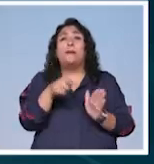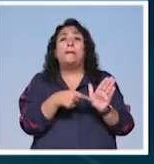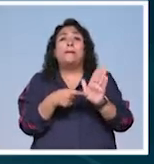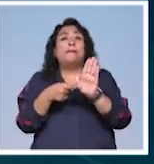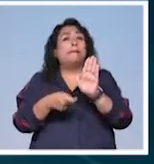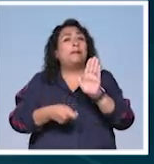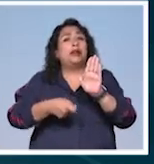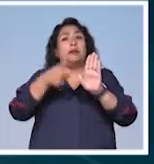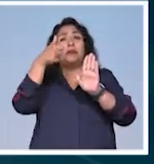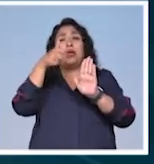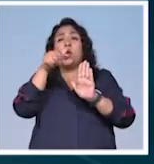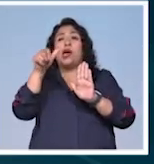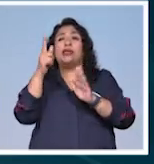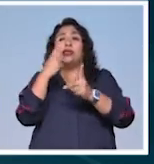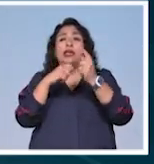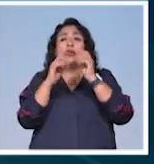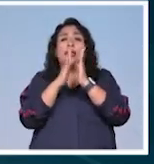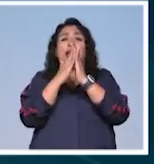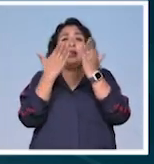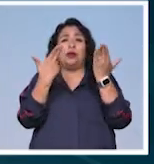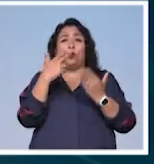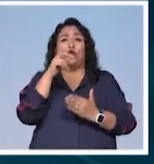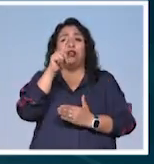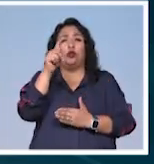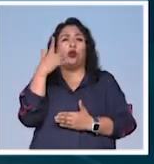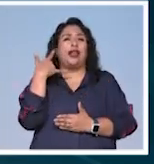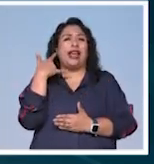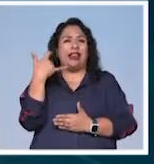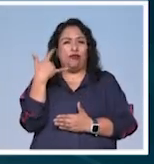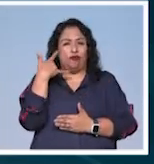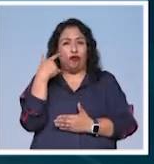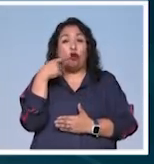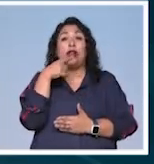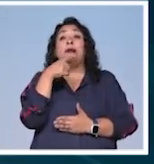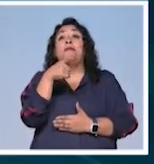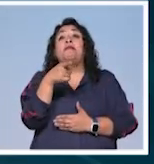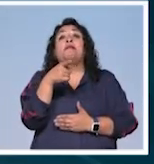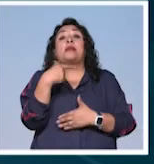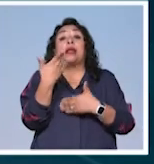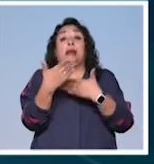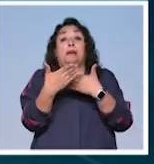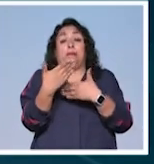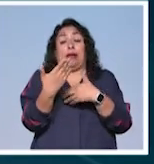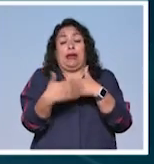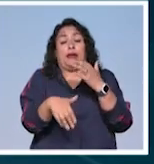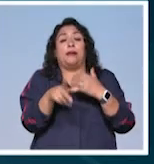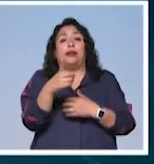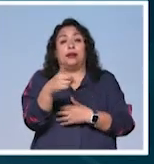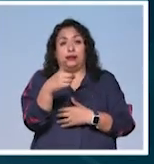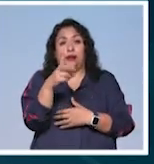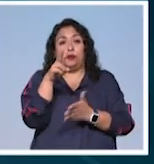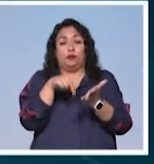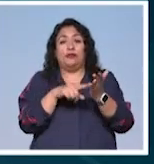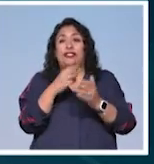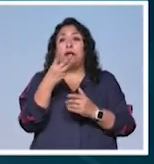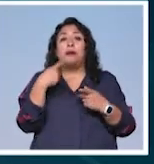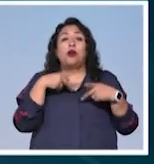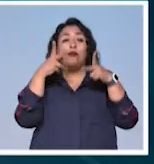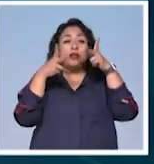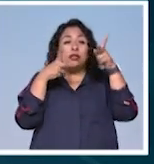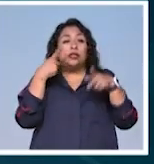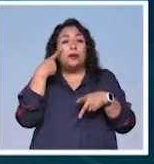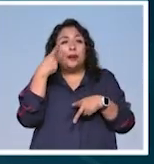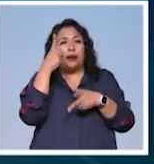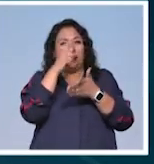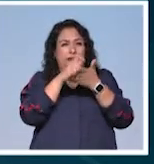por primera vez en la librería Huntington, en California, en donde, hasta diciembre de este año, los visitantes podrán apreciar